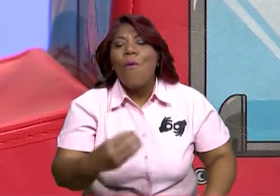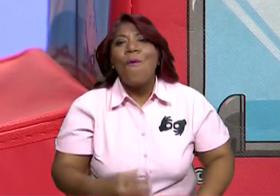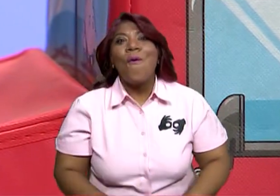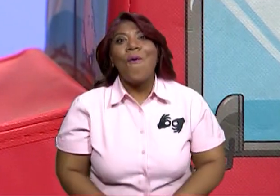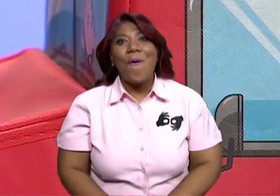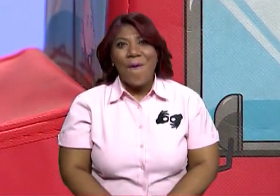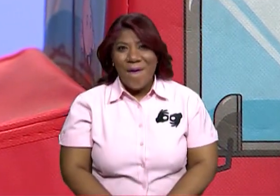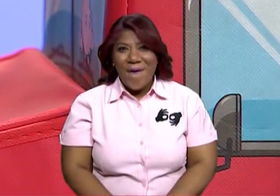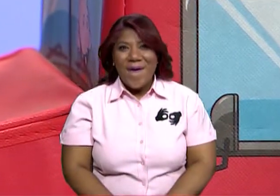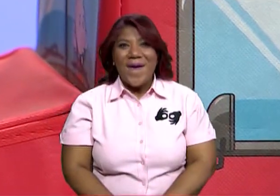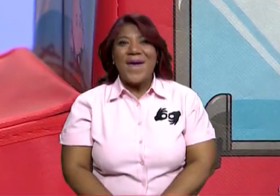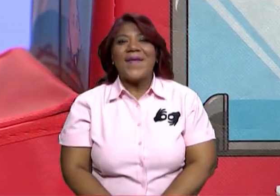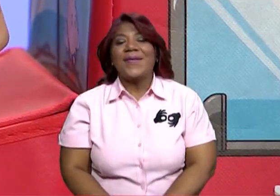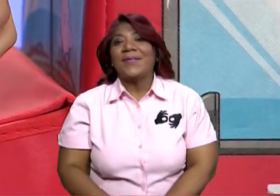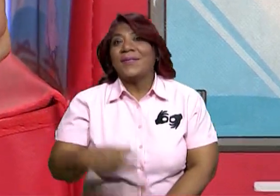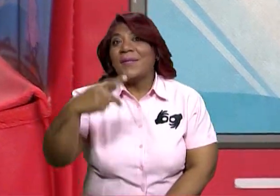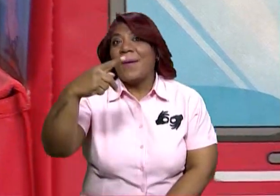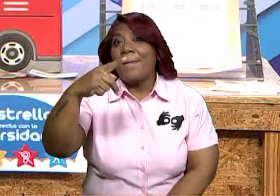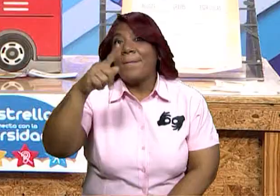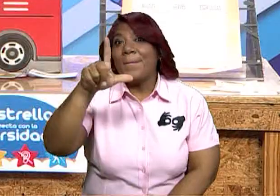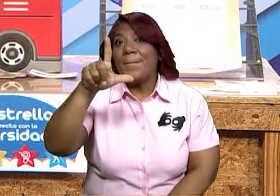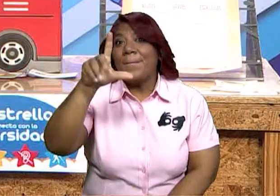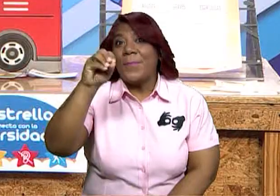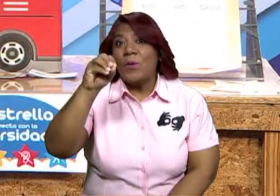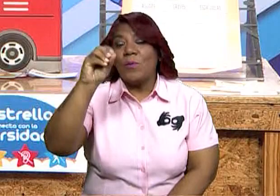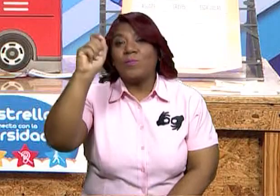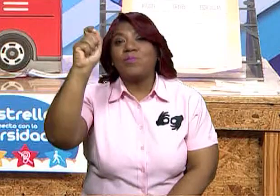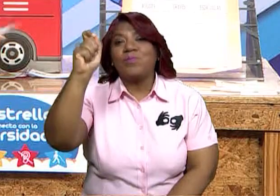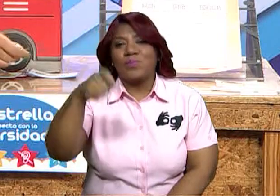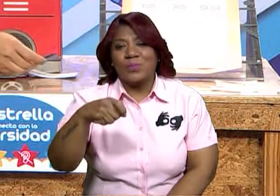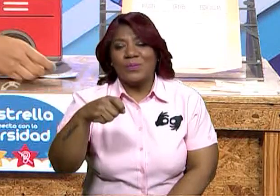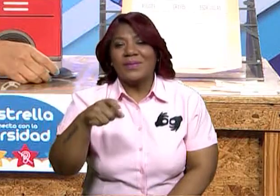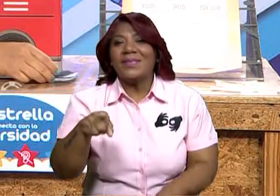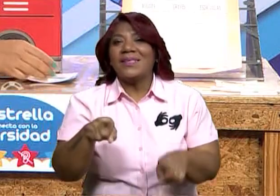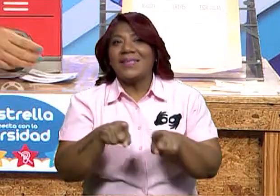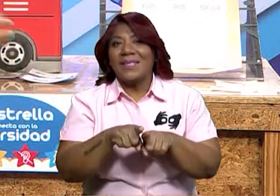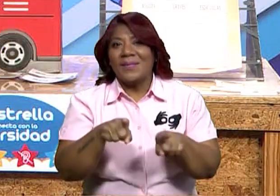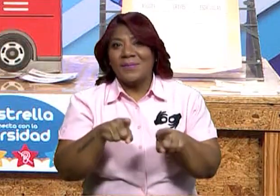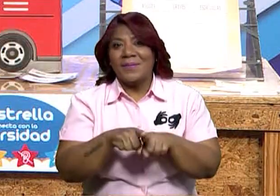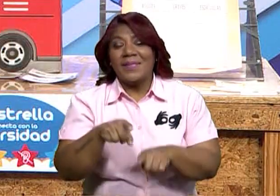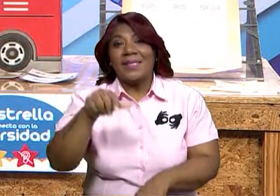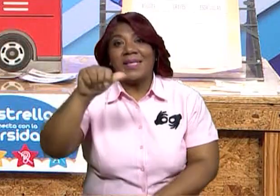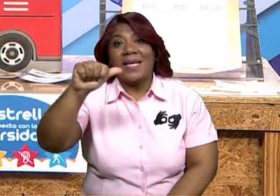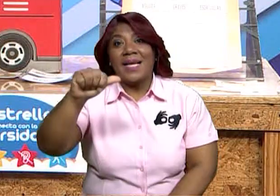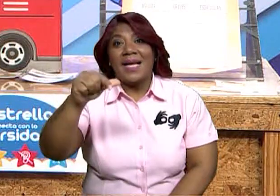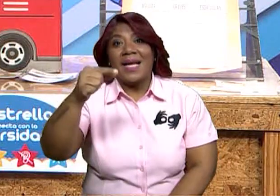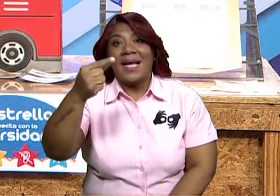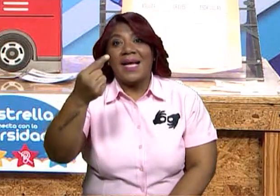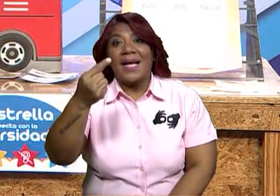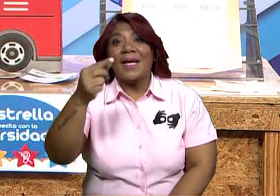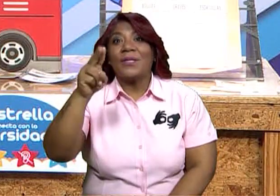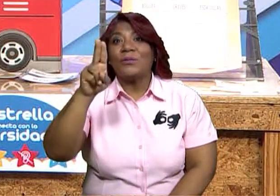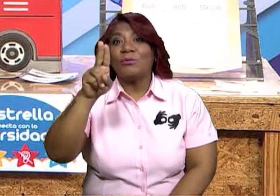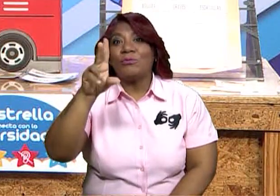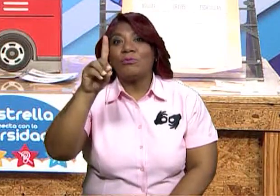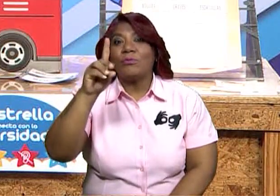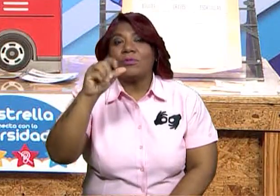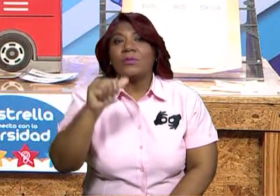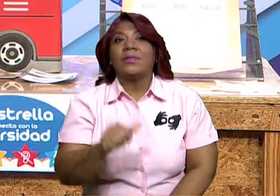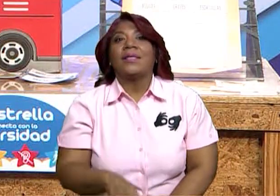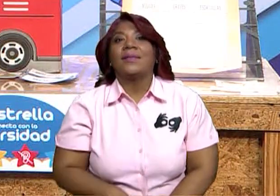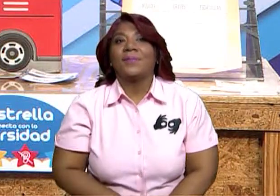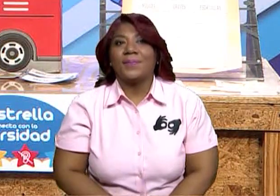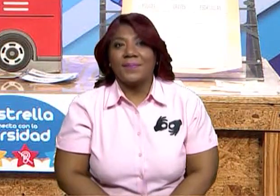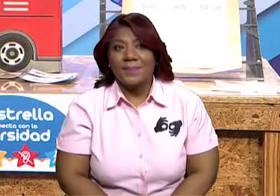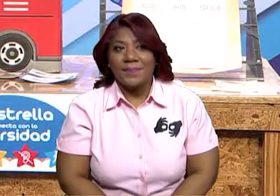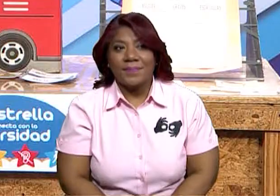un color. Sopló. Y es una palabra aguda. Vamos, está perdiendo. ¿Quién está perdiendo? El niño